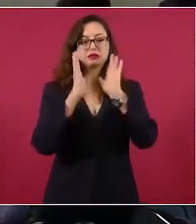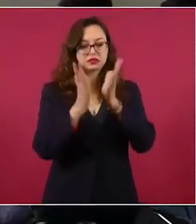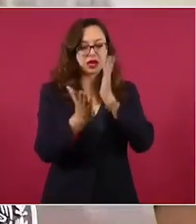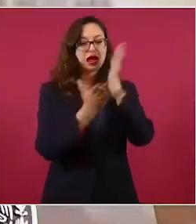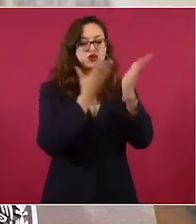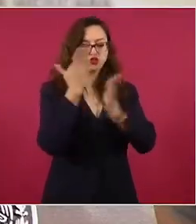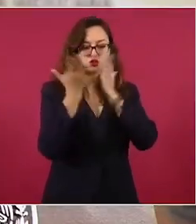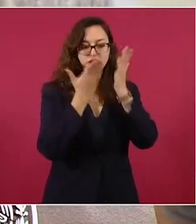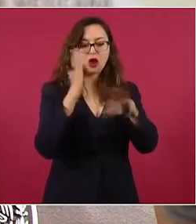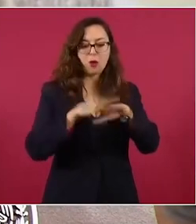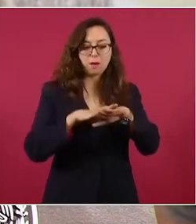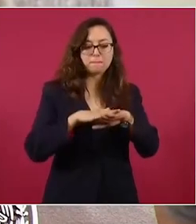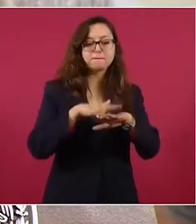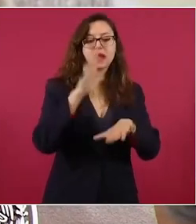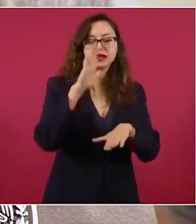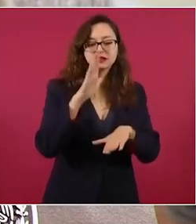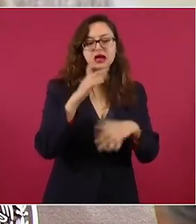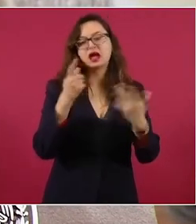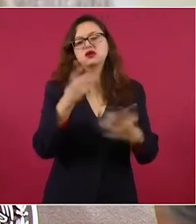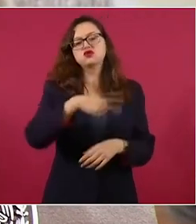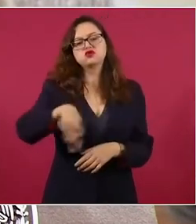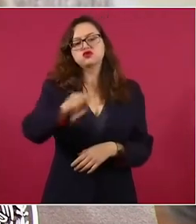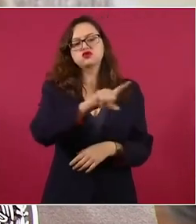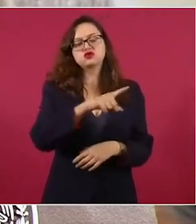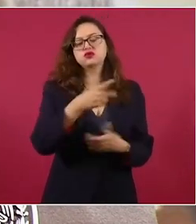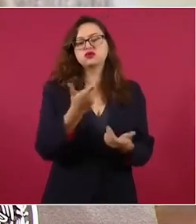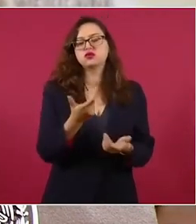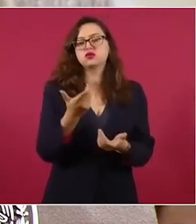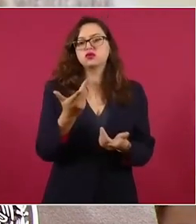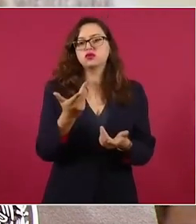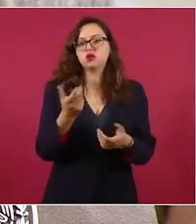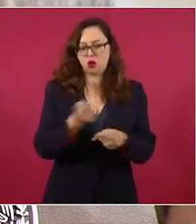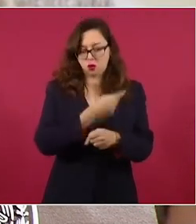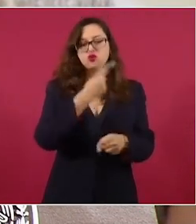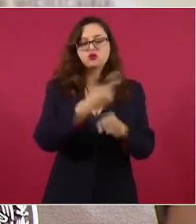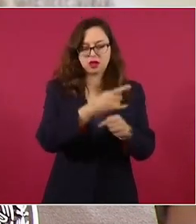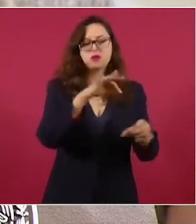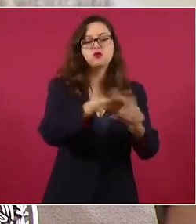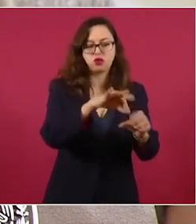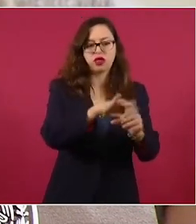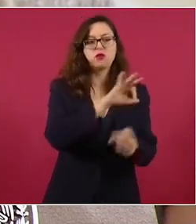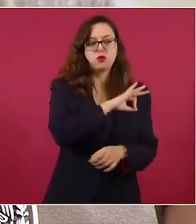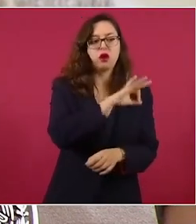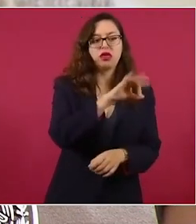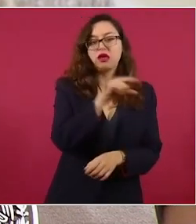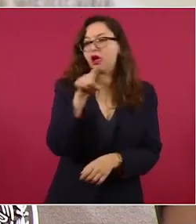los que tienen más oportunidades. Todo esto es además hasta relativo.